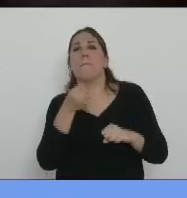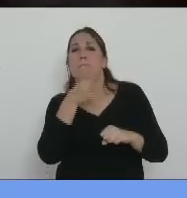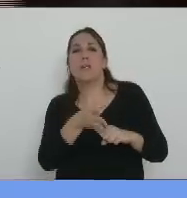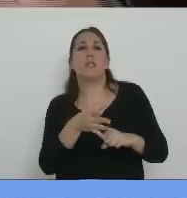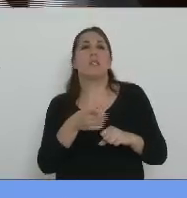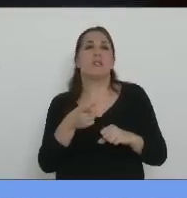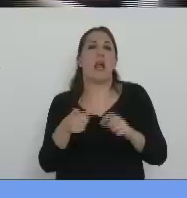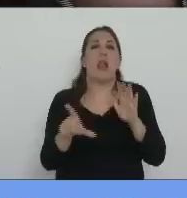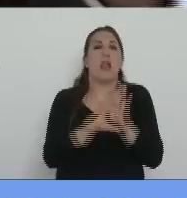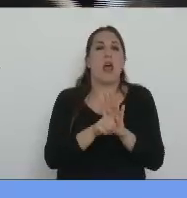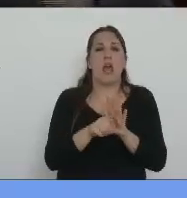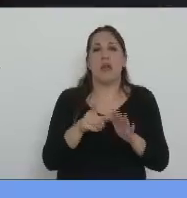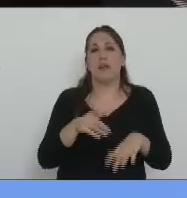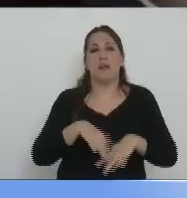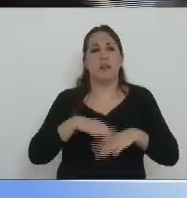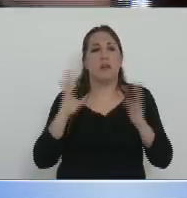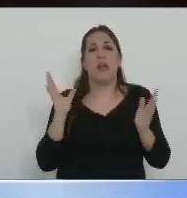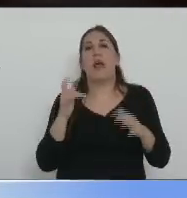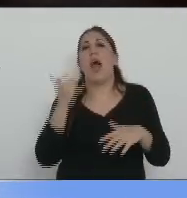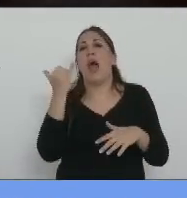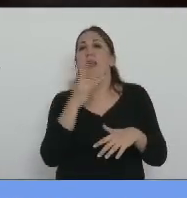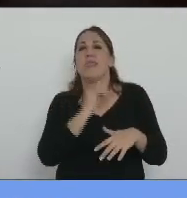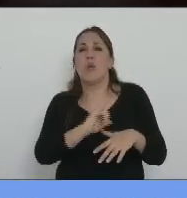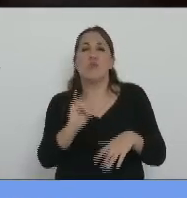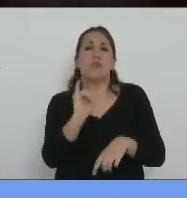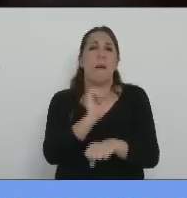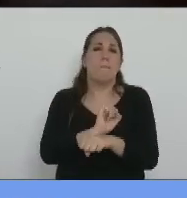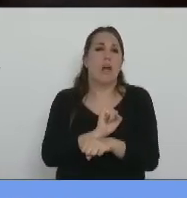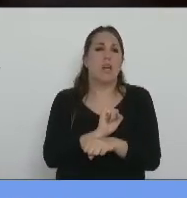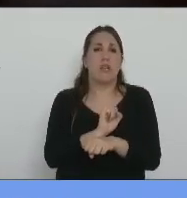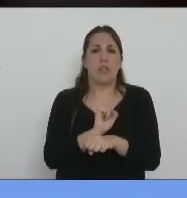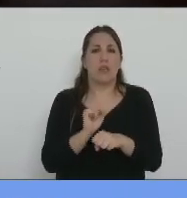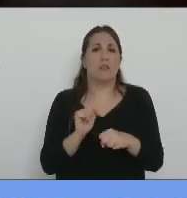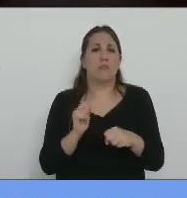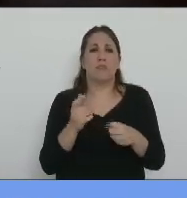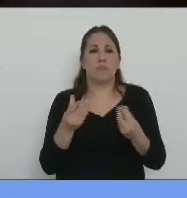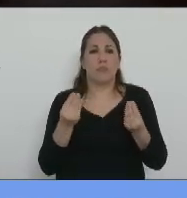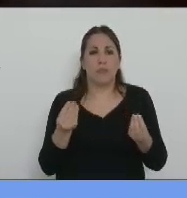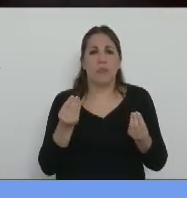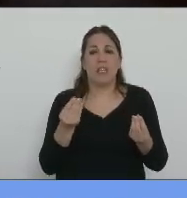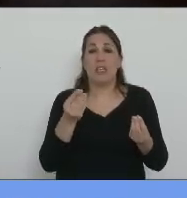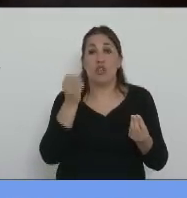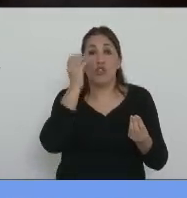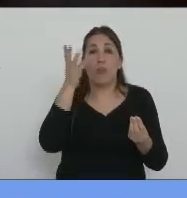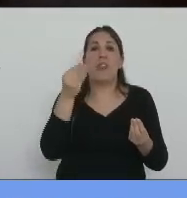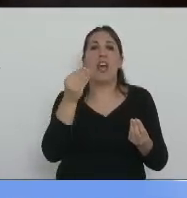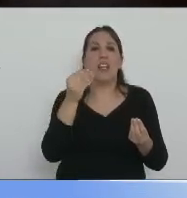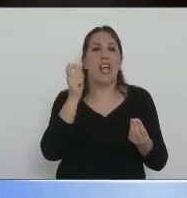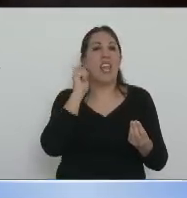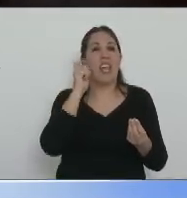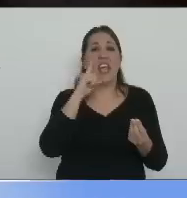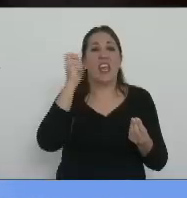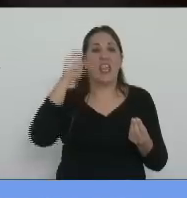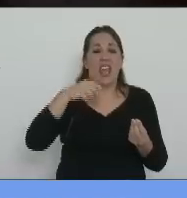bueno mire falleció está la causa penal pero que se se olvida de gianfranco macri gianfranco macri